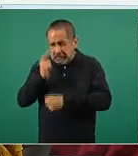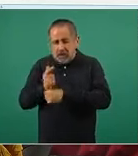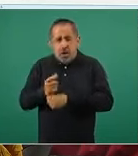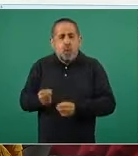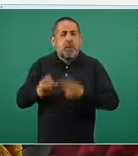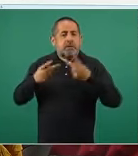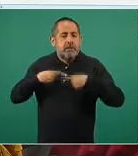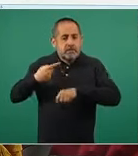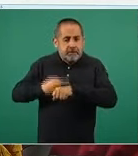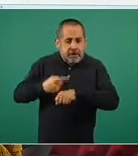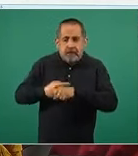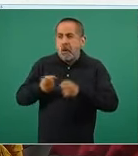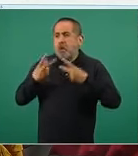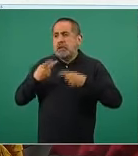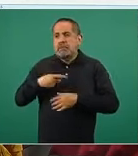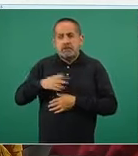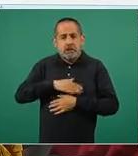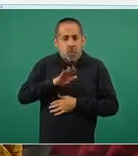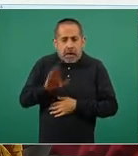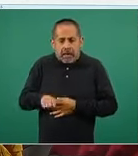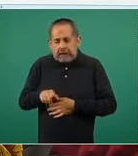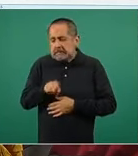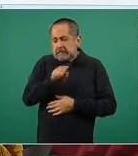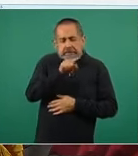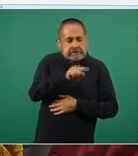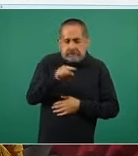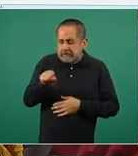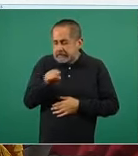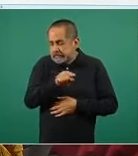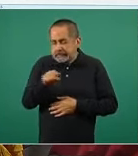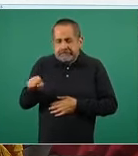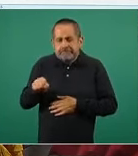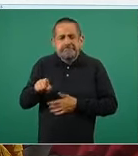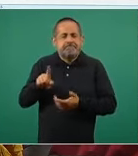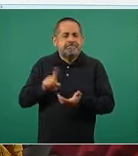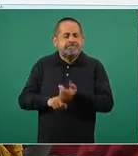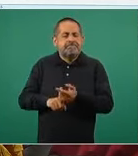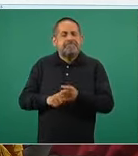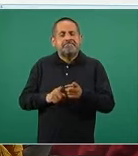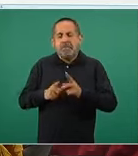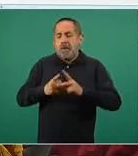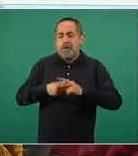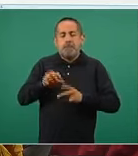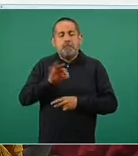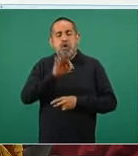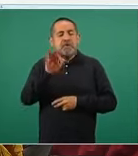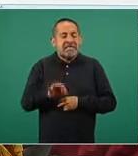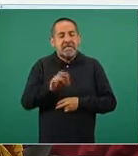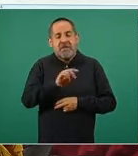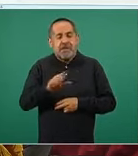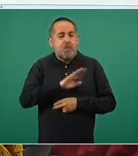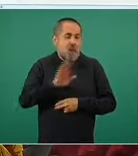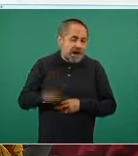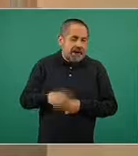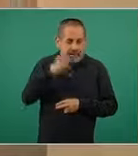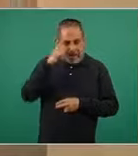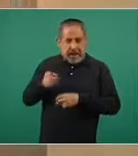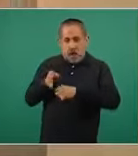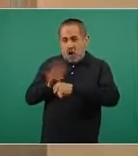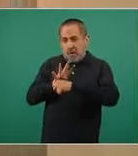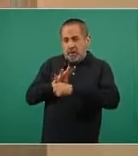y cuántos fallecen, podemos clasificar claramente cuál es la letalidad. Y la letalidad en esta población durante el 2020 por